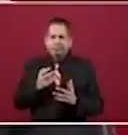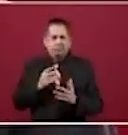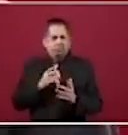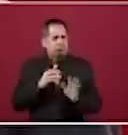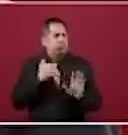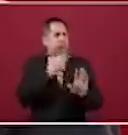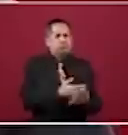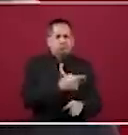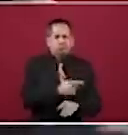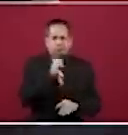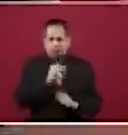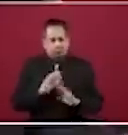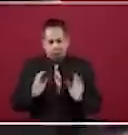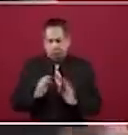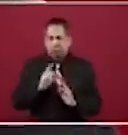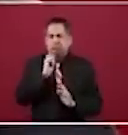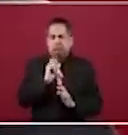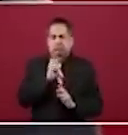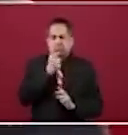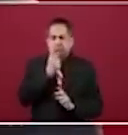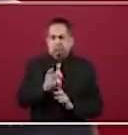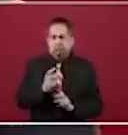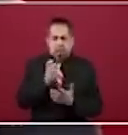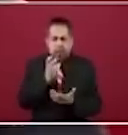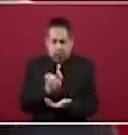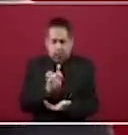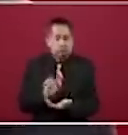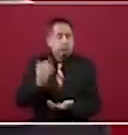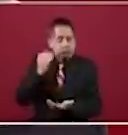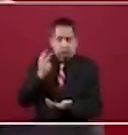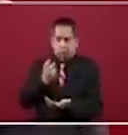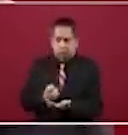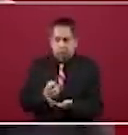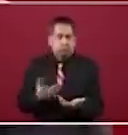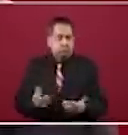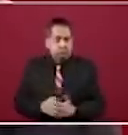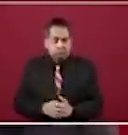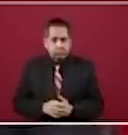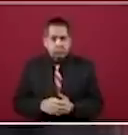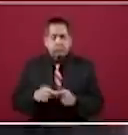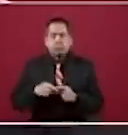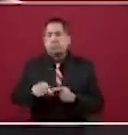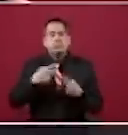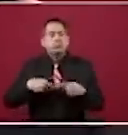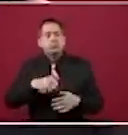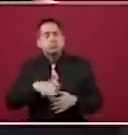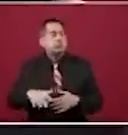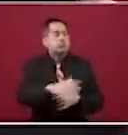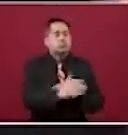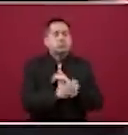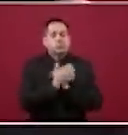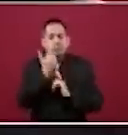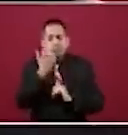afectar, ¿no?, a nadie, es nada más decir, esto es lo que pasaba. ¿Qué nos pide la gente?